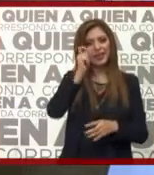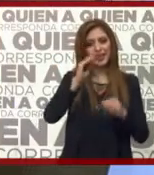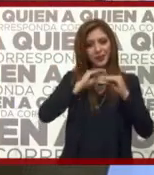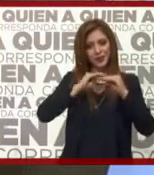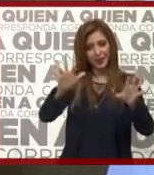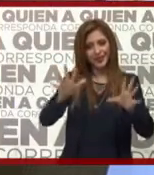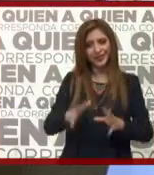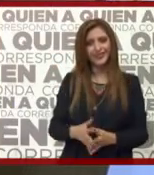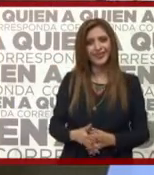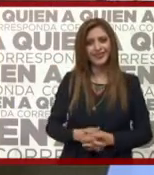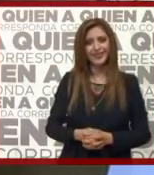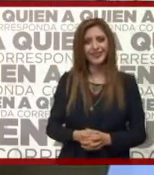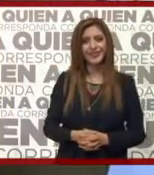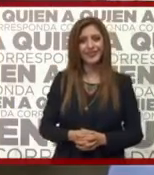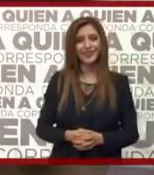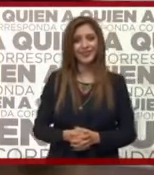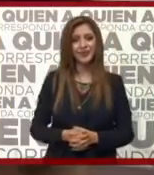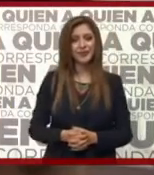información